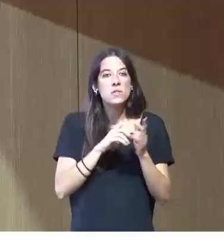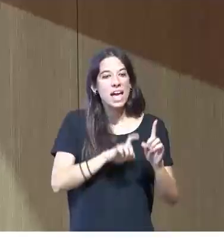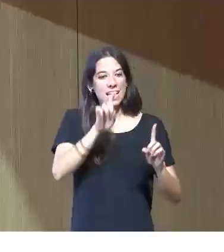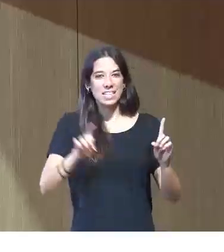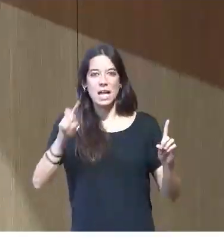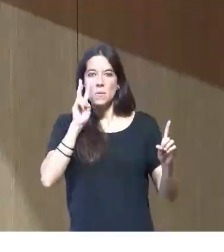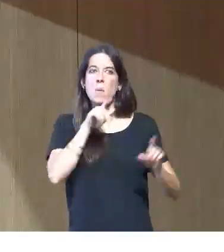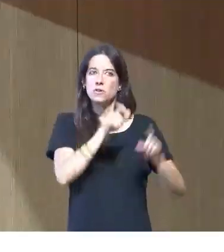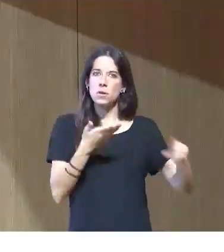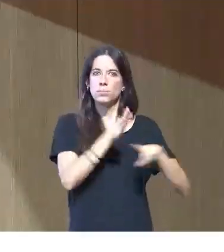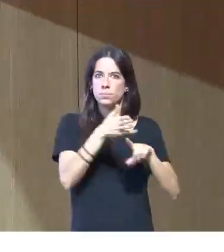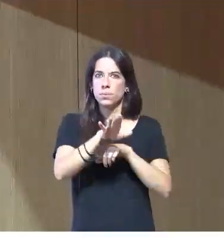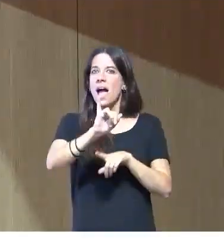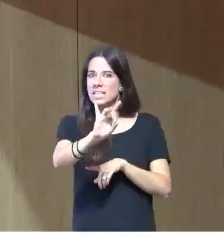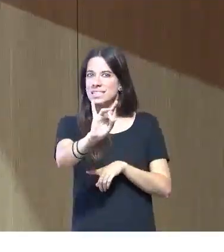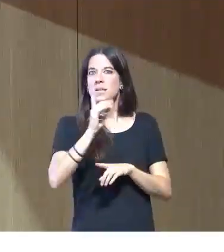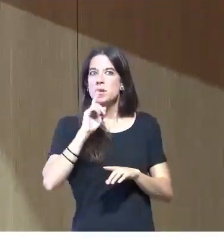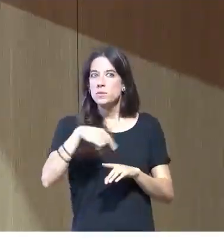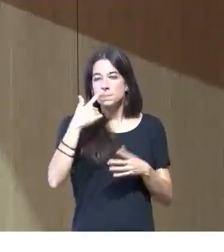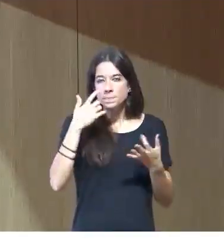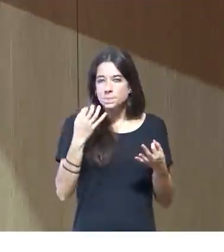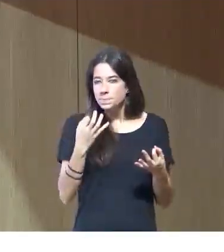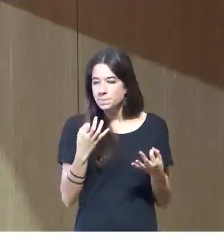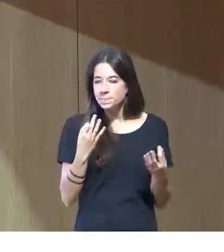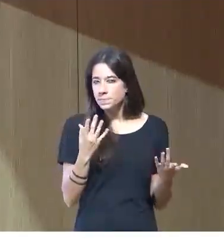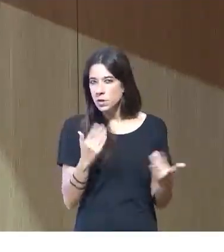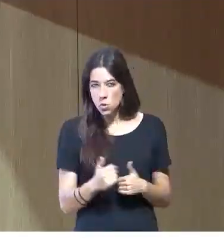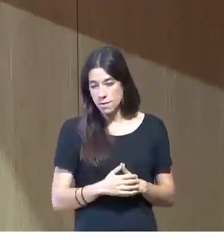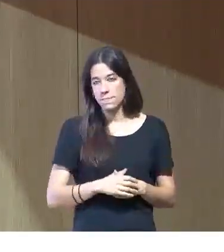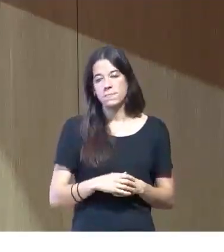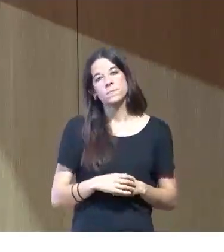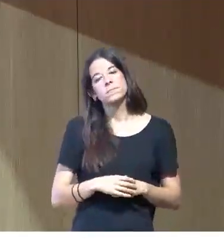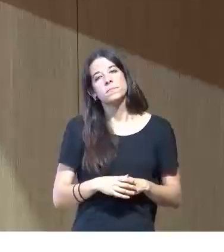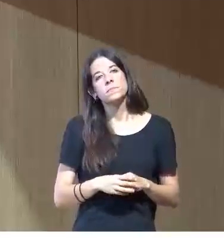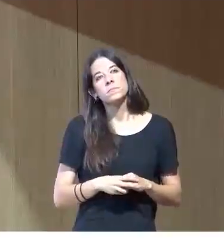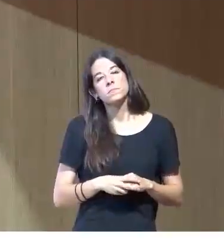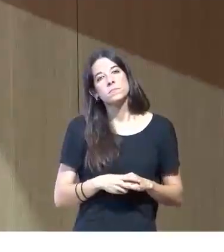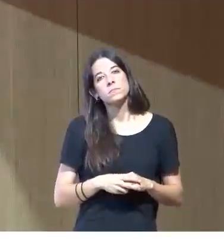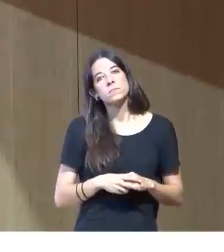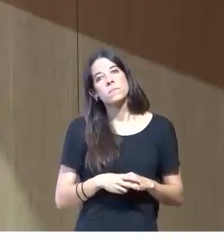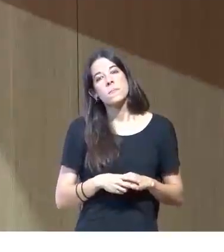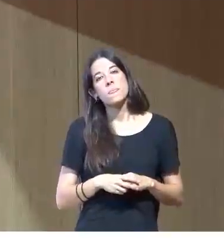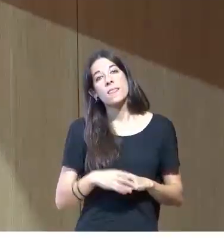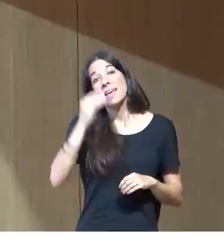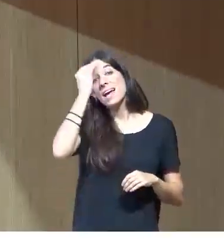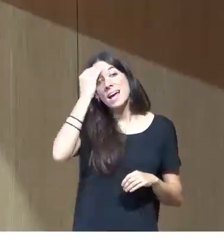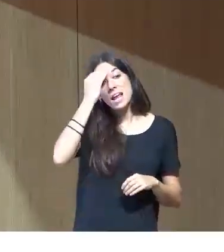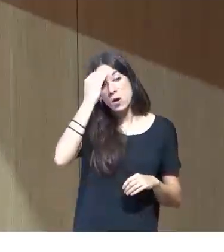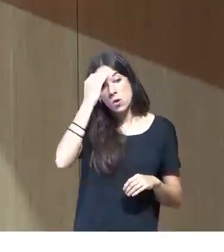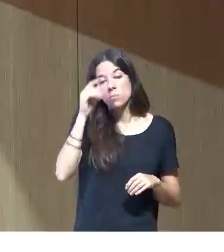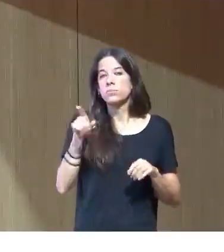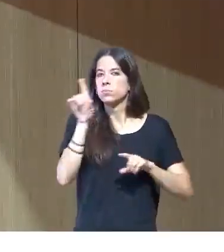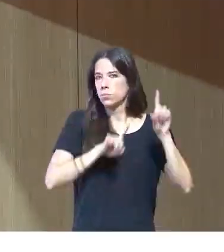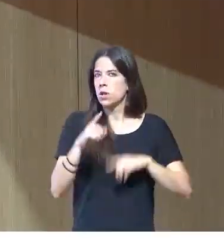desaparece gente en toda esta en toda esta dificultad entonces creo que es un problema complejo